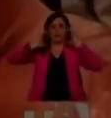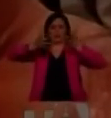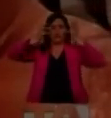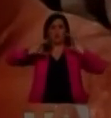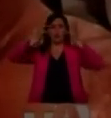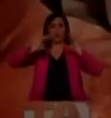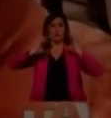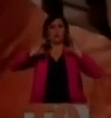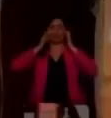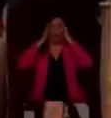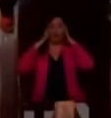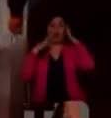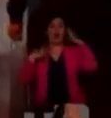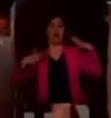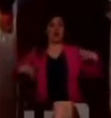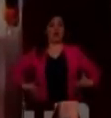fueron mucho más grandes.